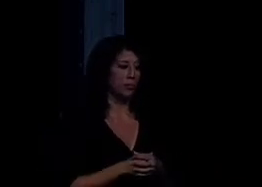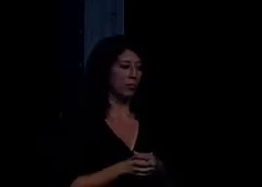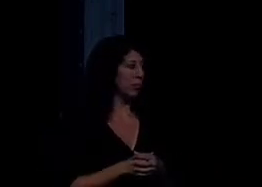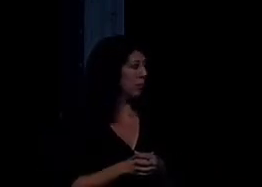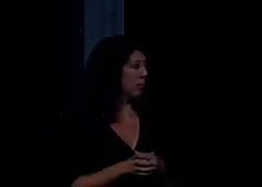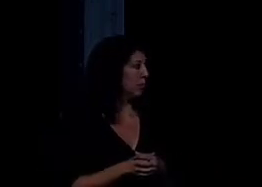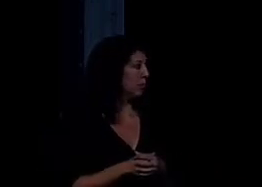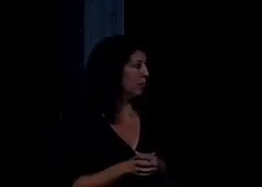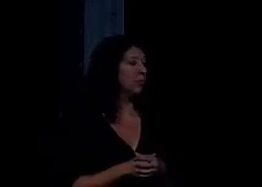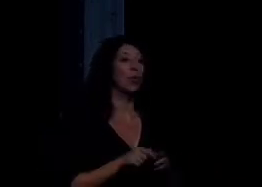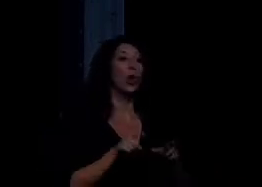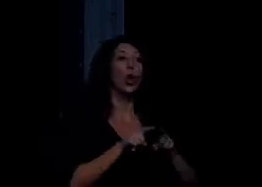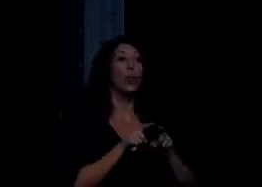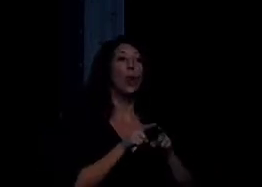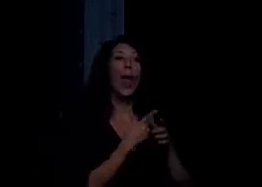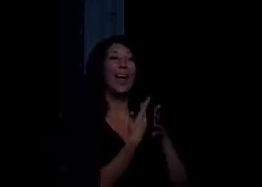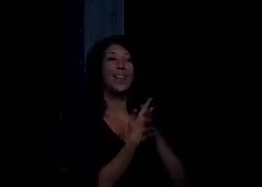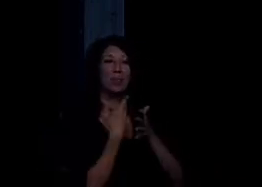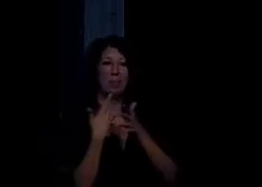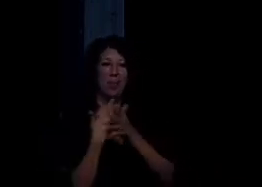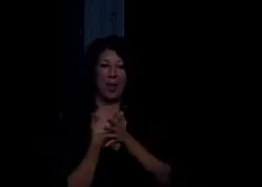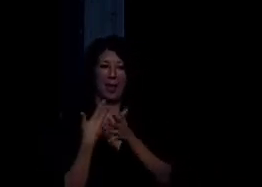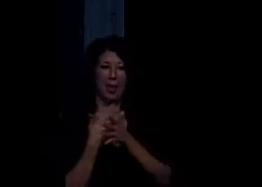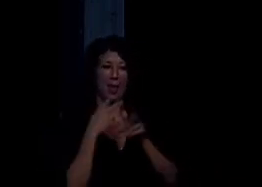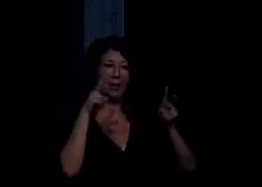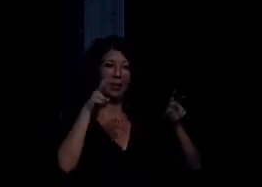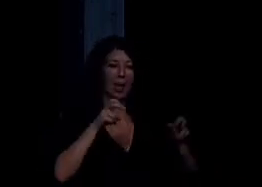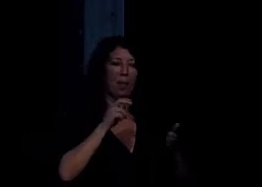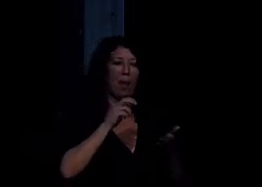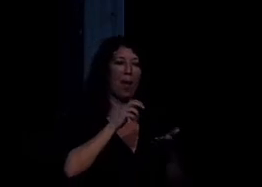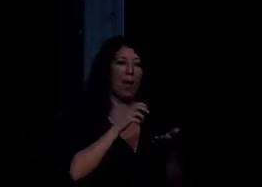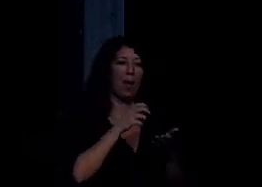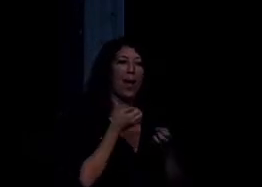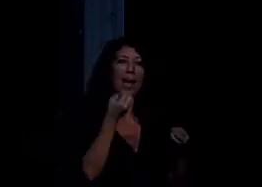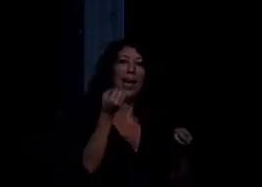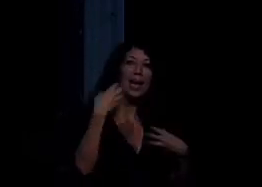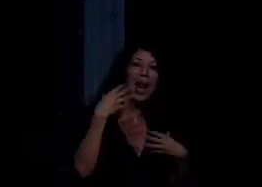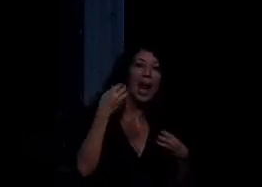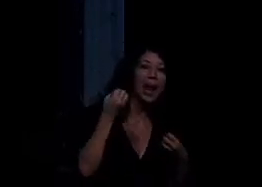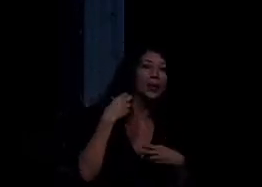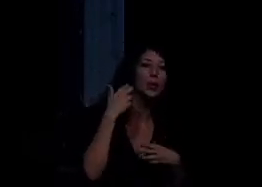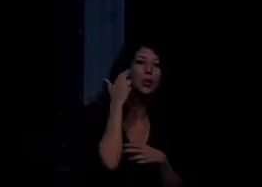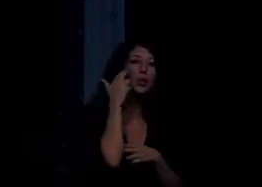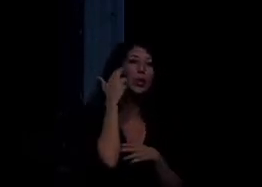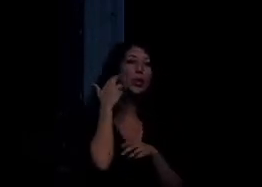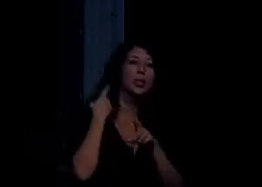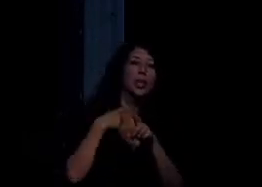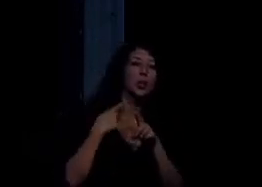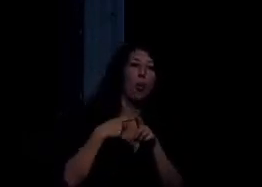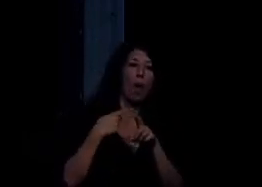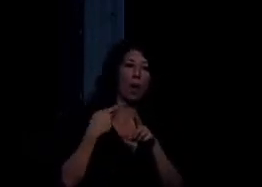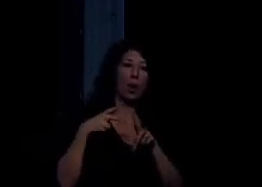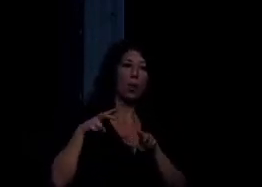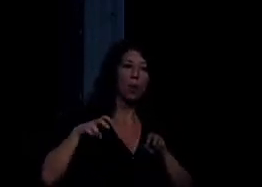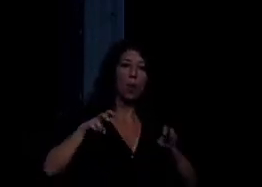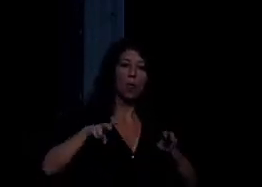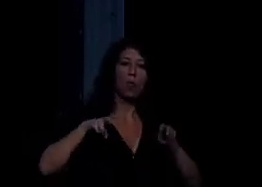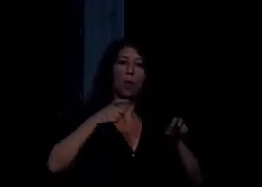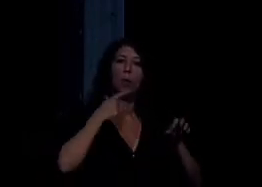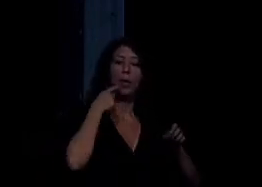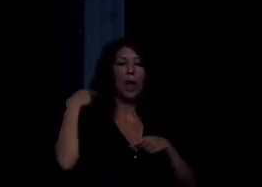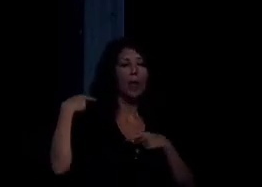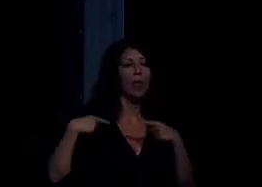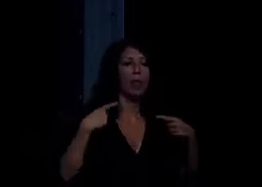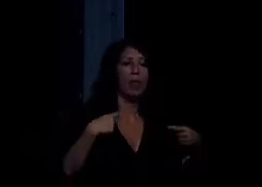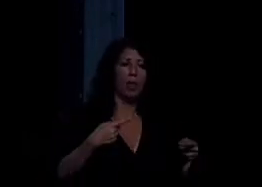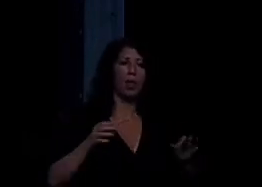que el relato sobre el peligro sexual constantemente está actualizándose, ¿no? Primero, hay una actualización